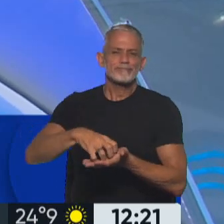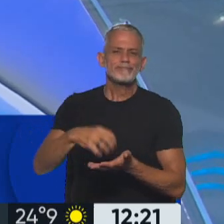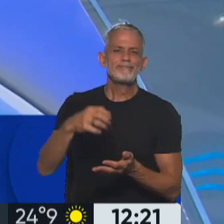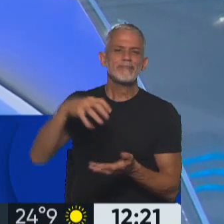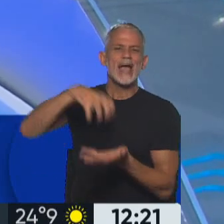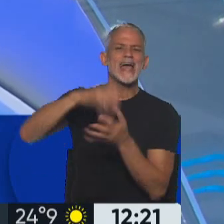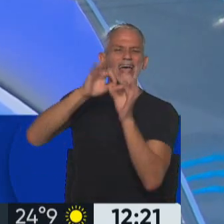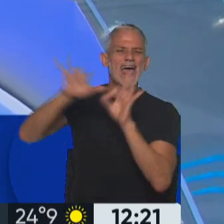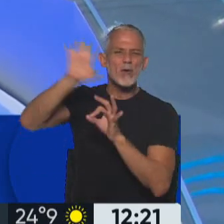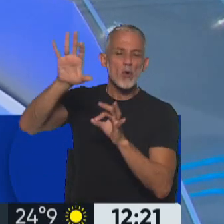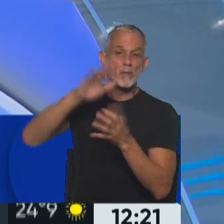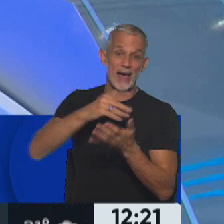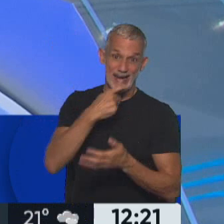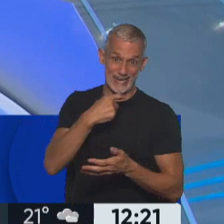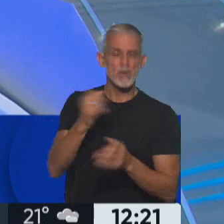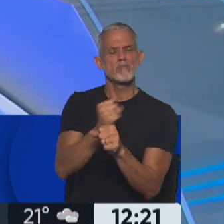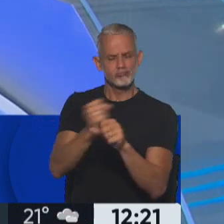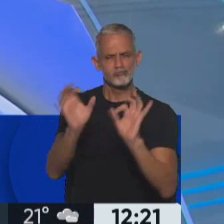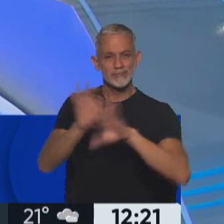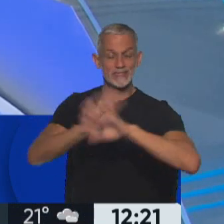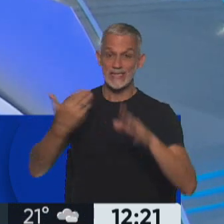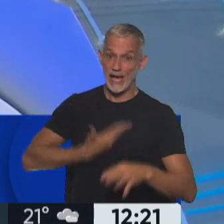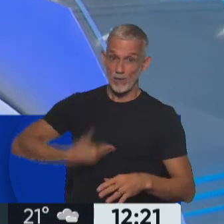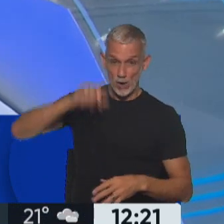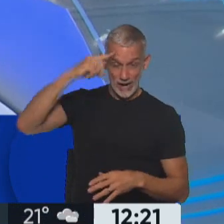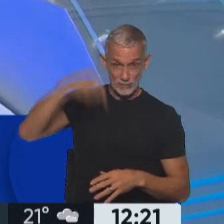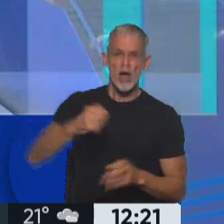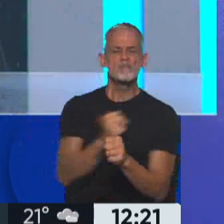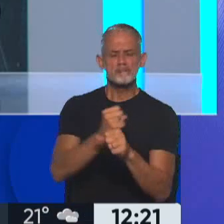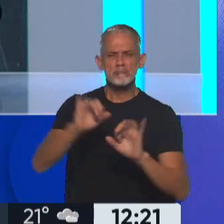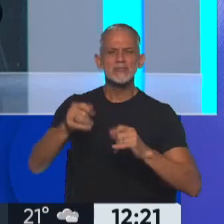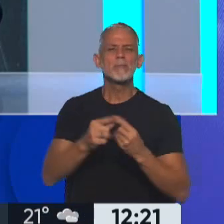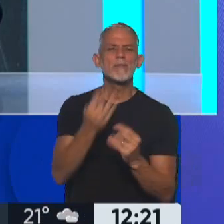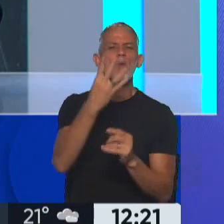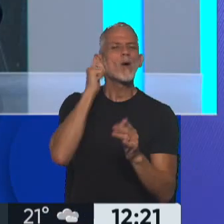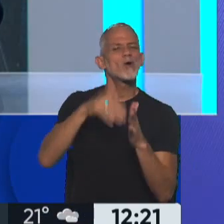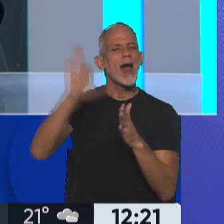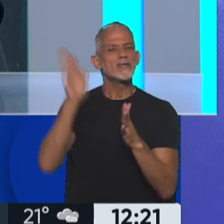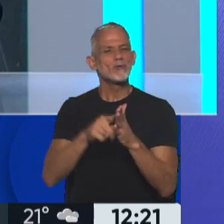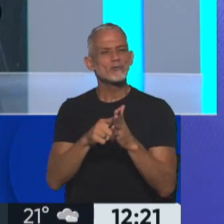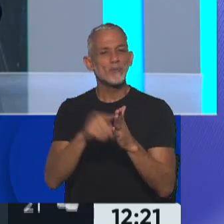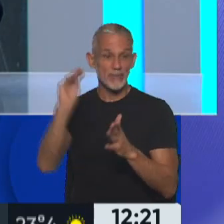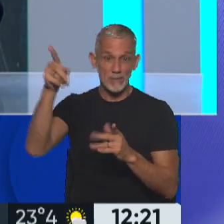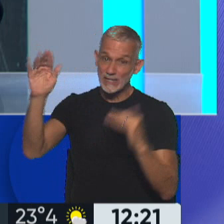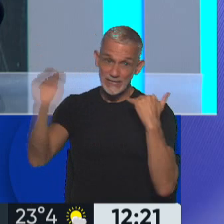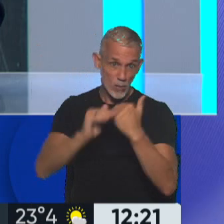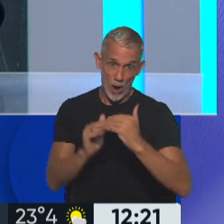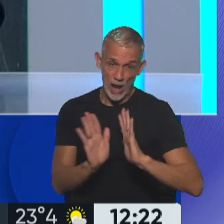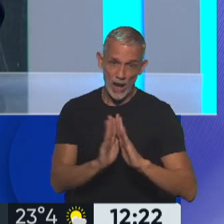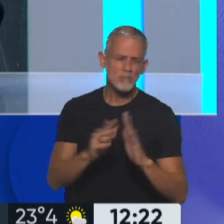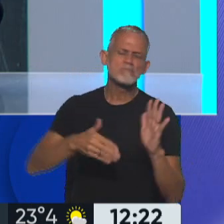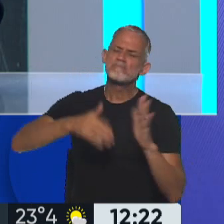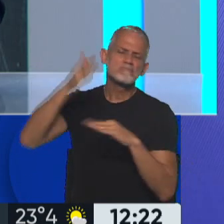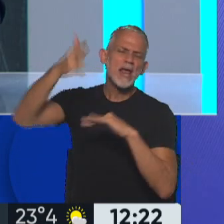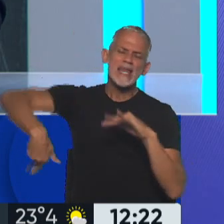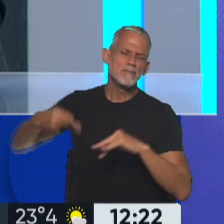Agencia Europea de Medicamentos y por el Estado Argentino Nacional para mayores de 4 años. Y en Brasil es igual, sin límite de